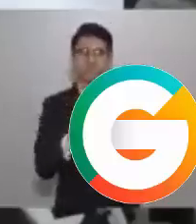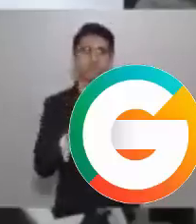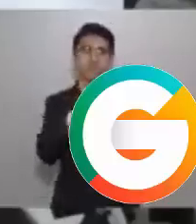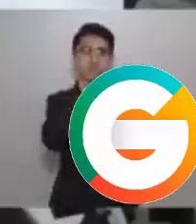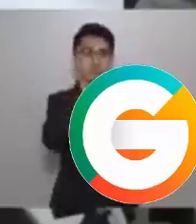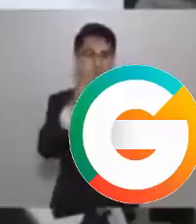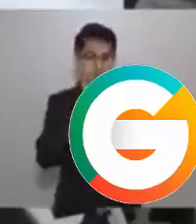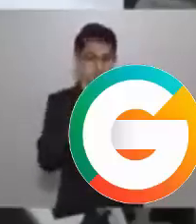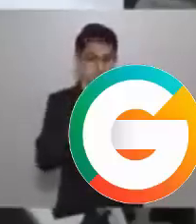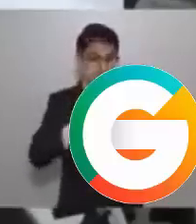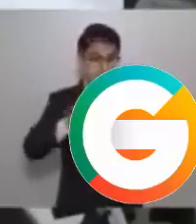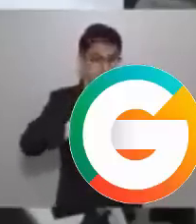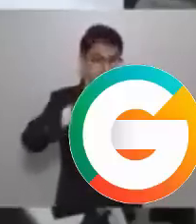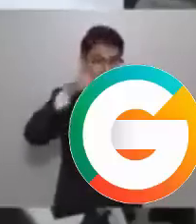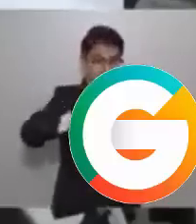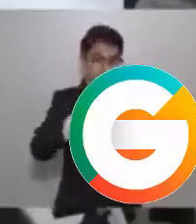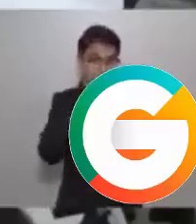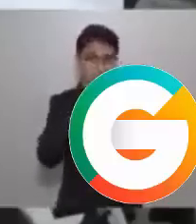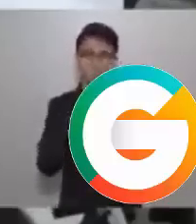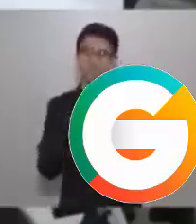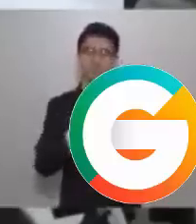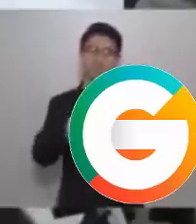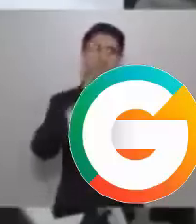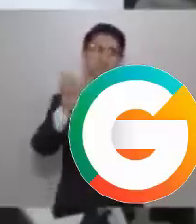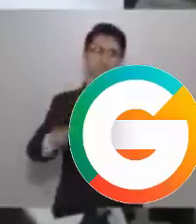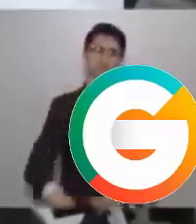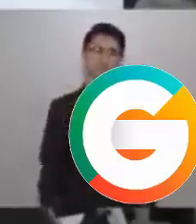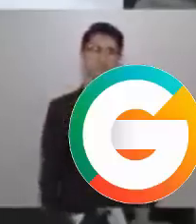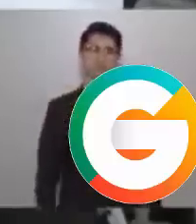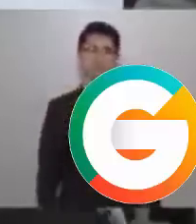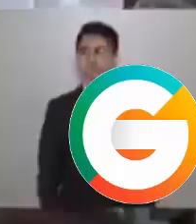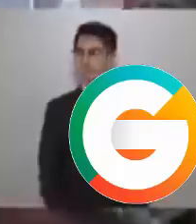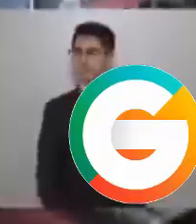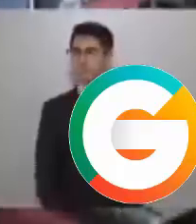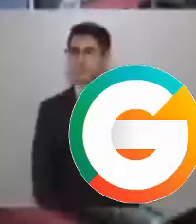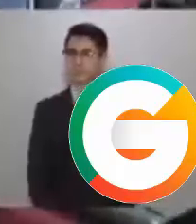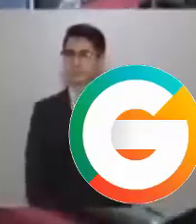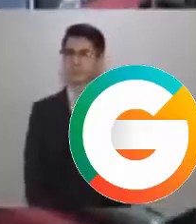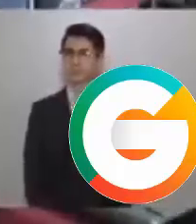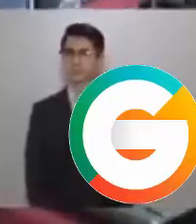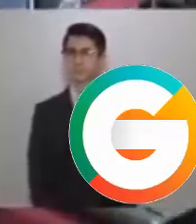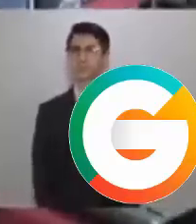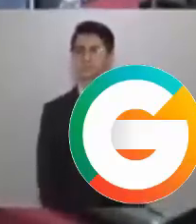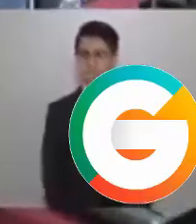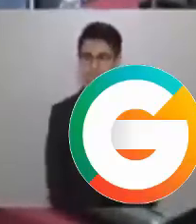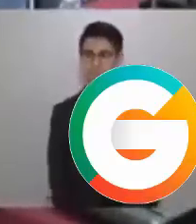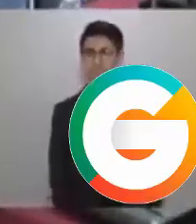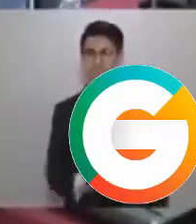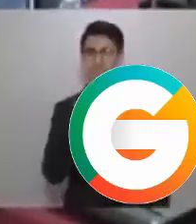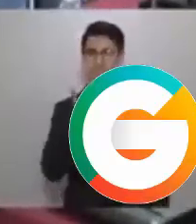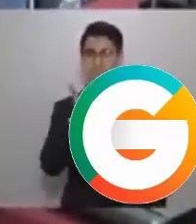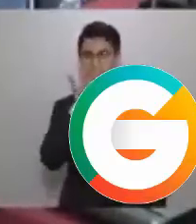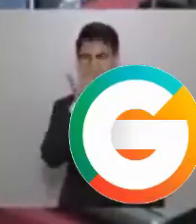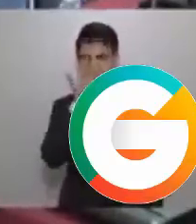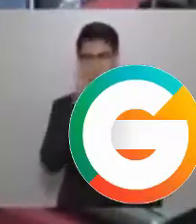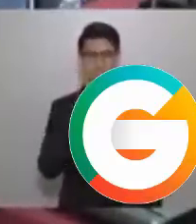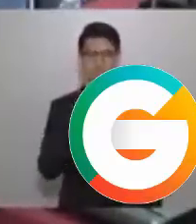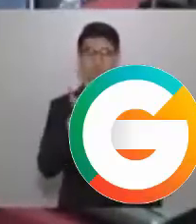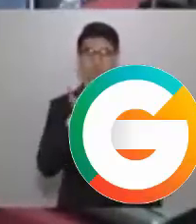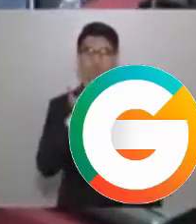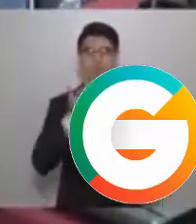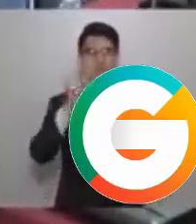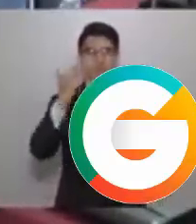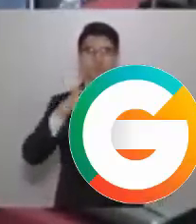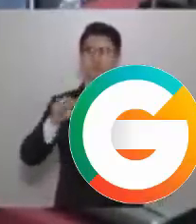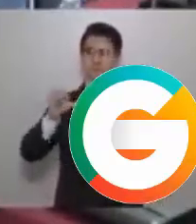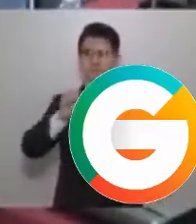continuar trabajando más en esa institución. Muchas gracias. Jorge Díaz, adelante. Buenas tardes, CNR Canal 73 y Lánzate. Le